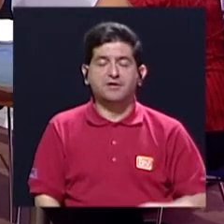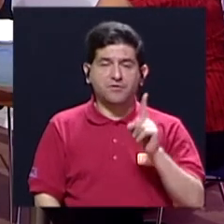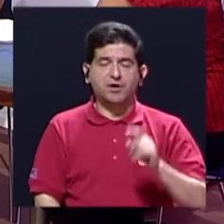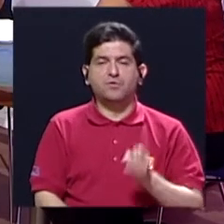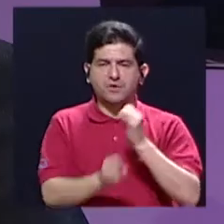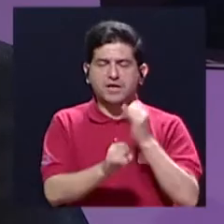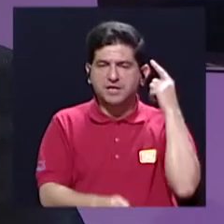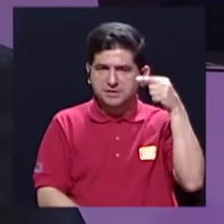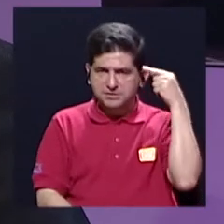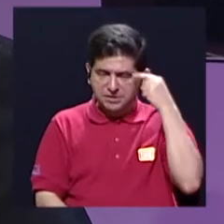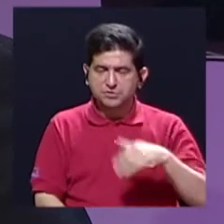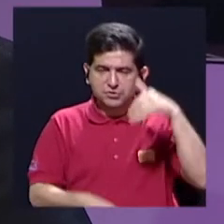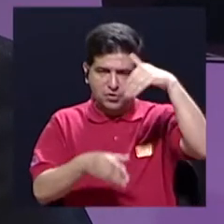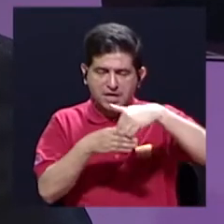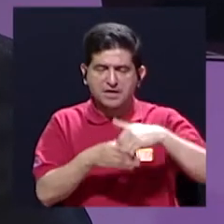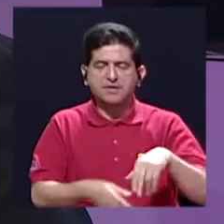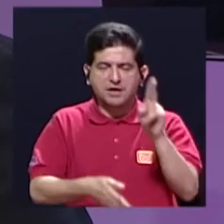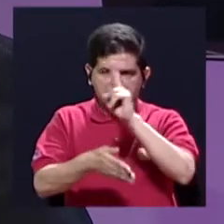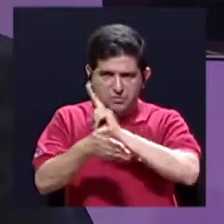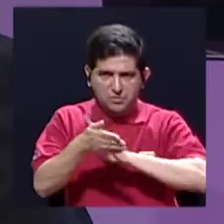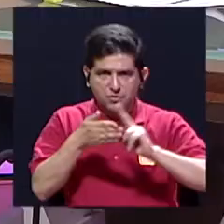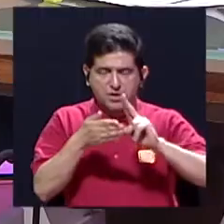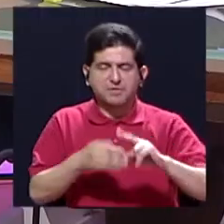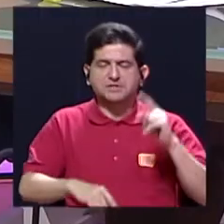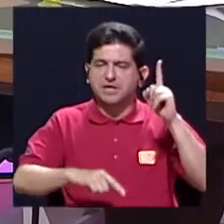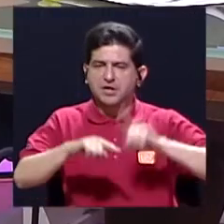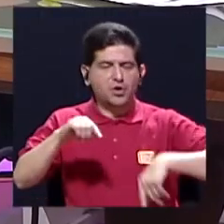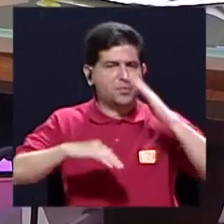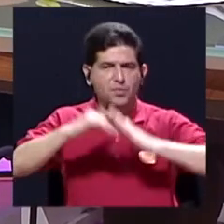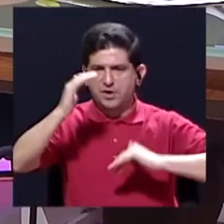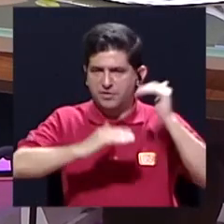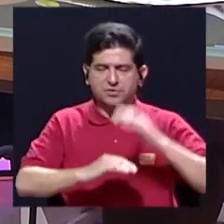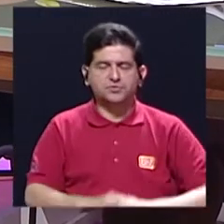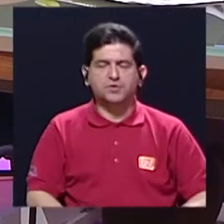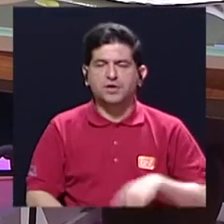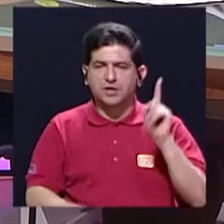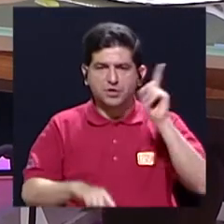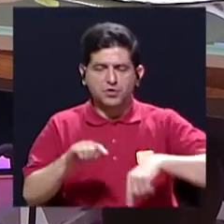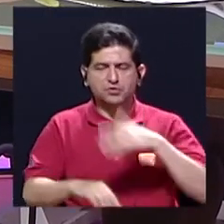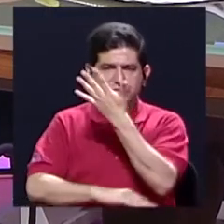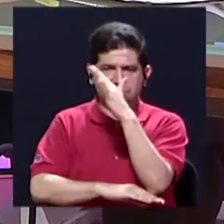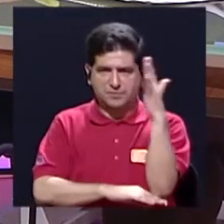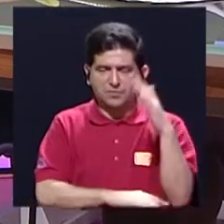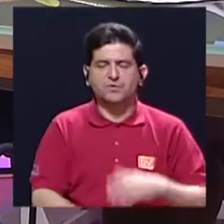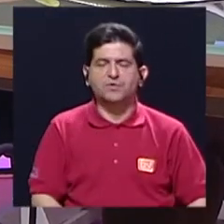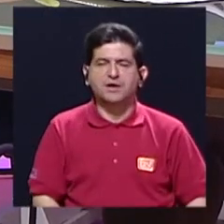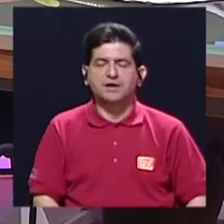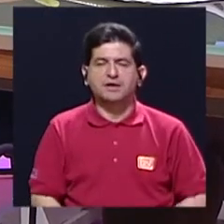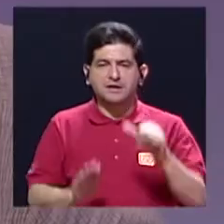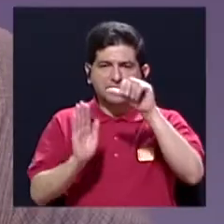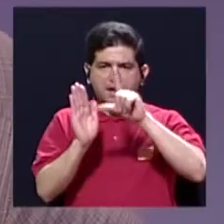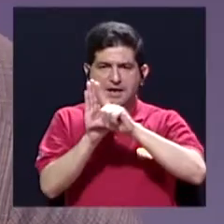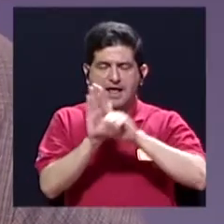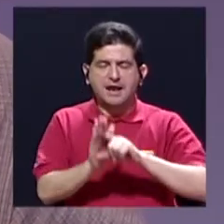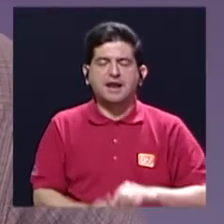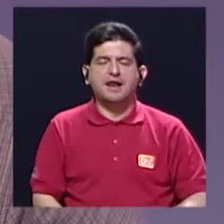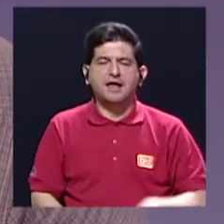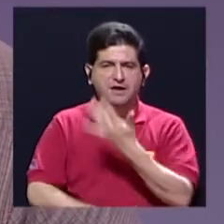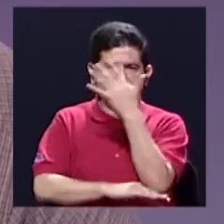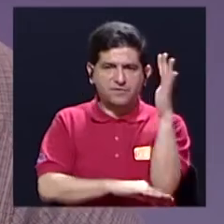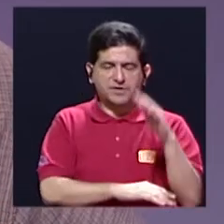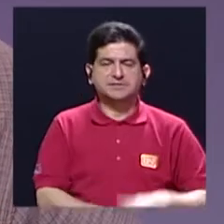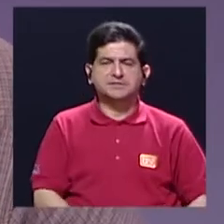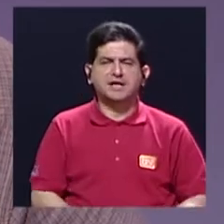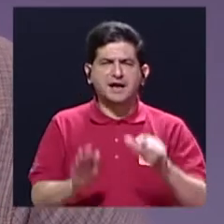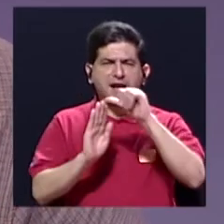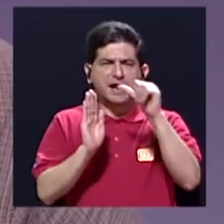del Estado y estar en zona dentro de la UCR, no puede construirse, no puede cortarse el bosque. Según la ley forestal, artículo 19-20, se declara patrimonio